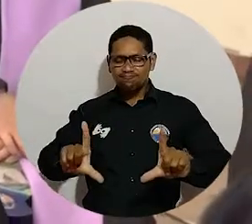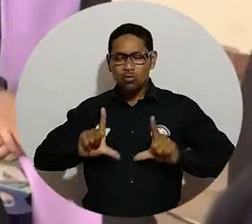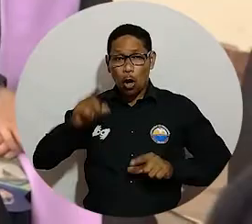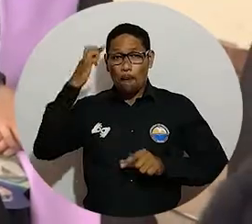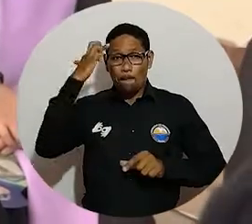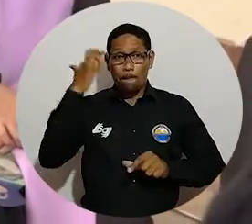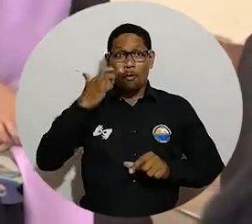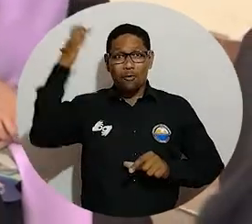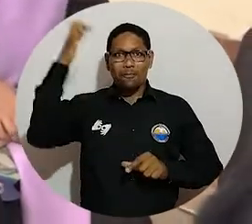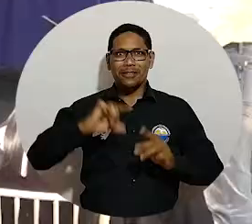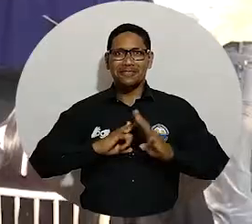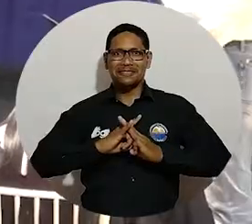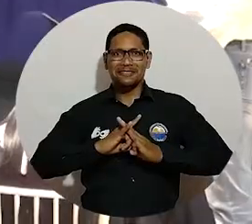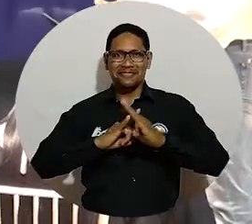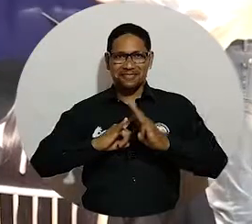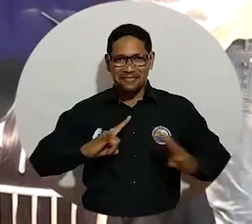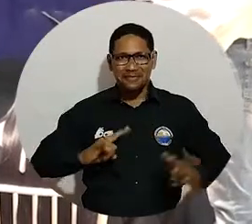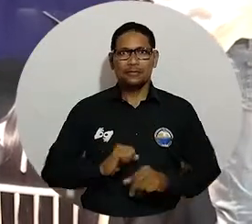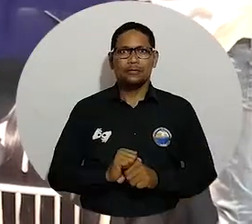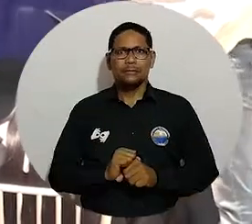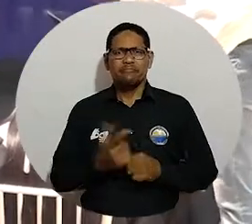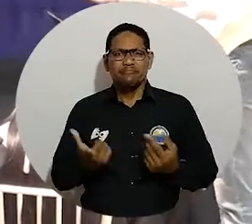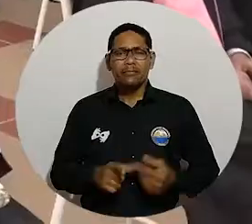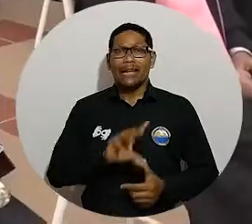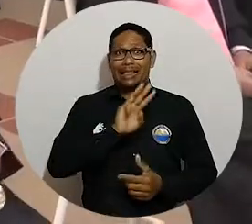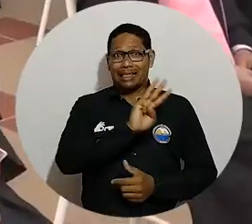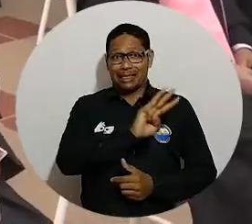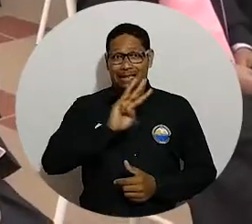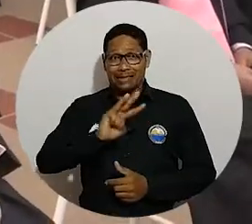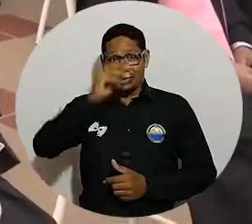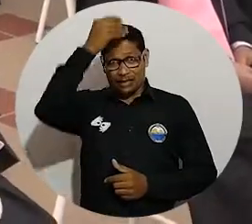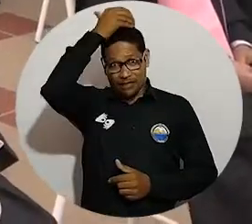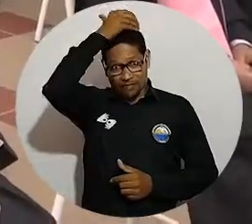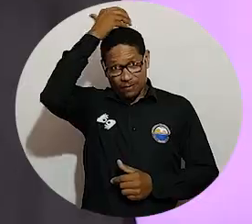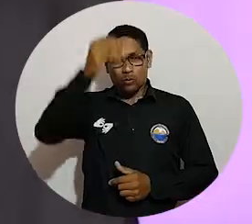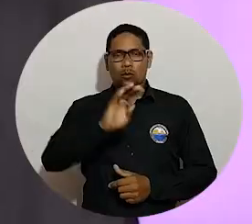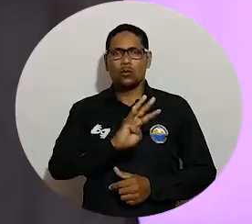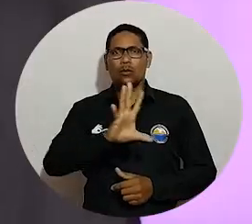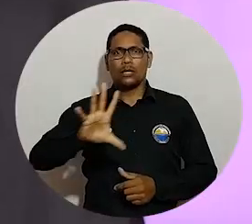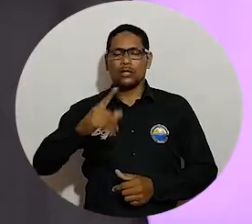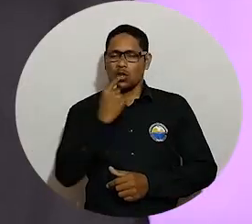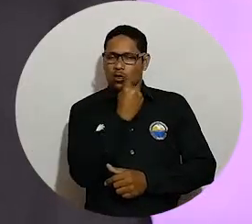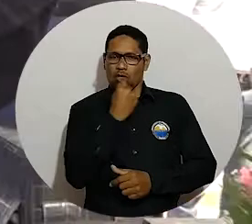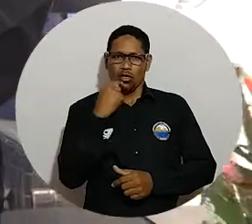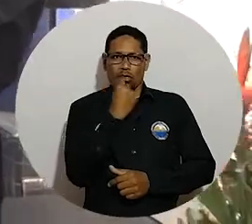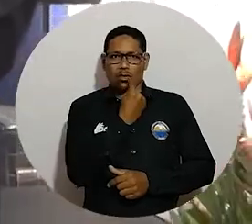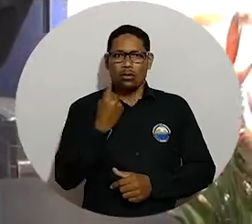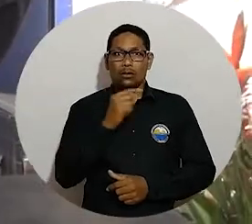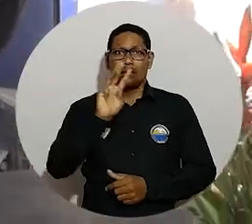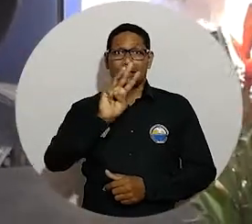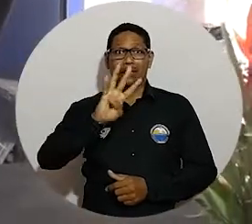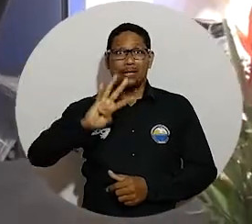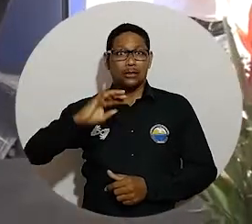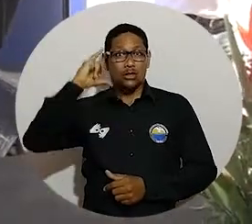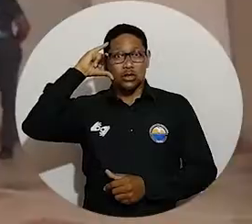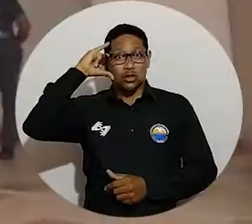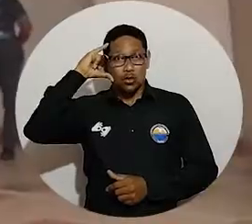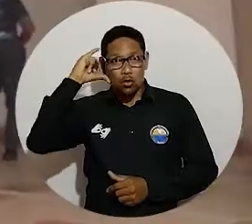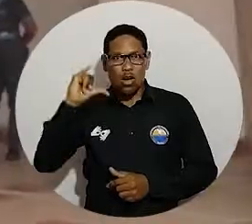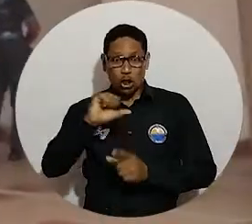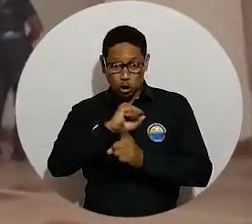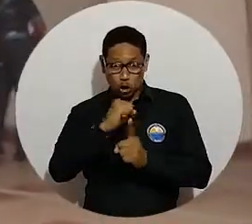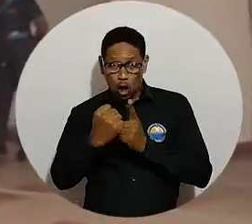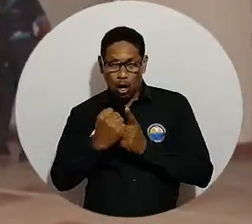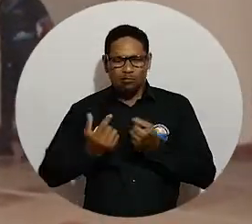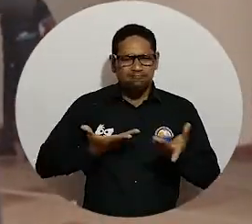se graduaron como profesionales de la Universidad del Magdalena. Son 33 enfermeros, 45 odontólogos y 34 psicólogos que